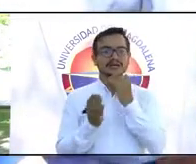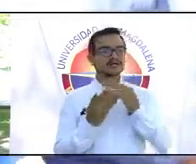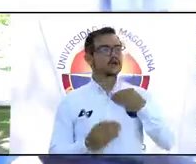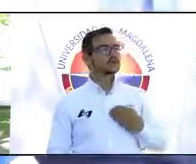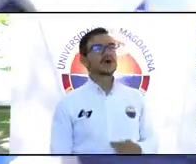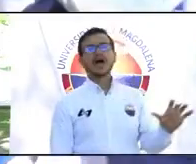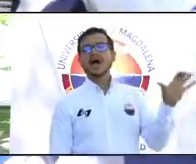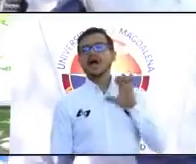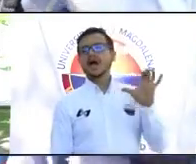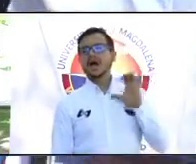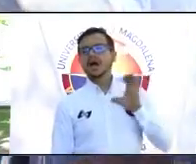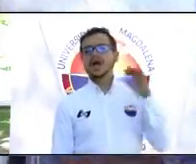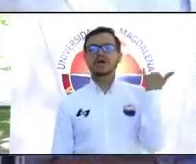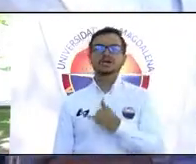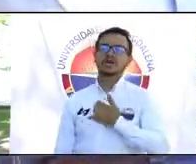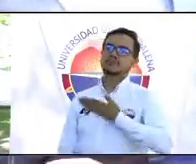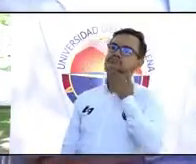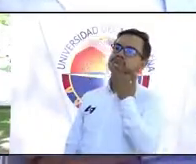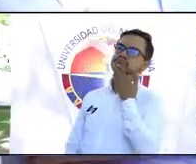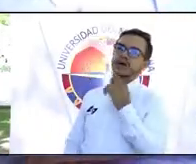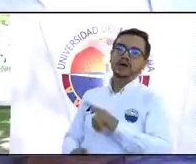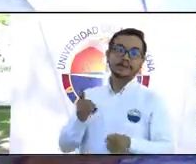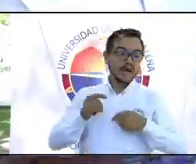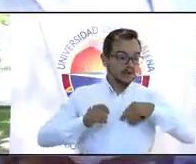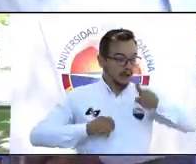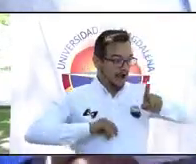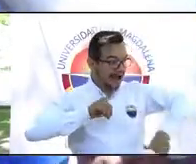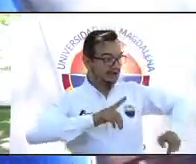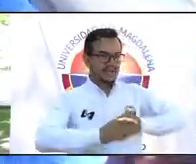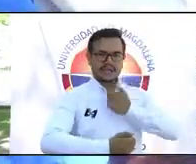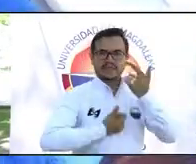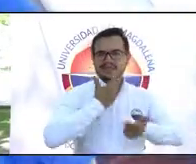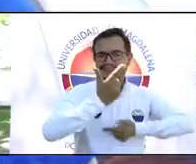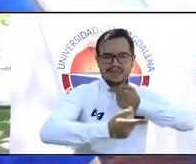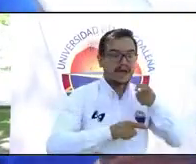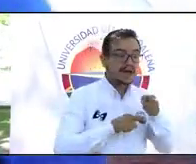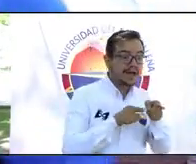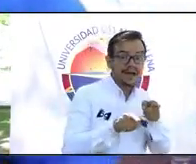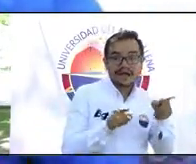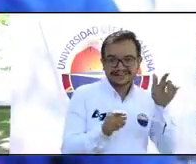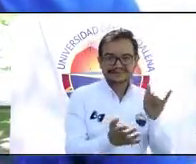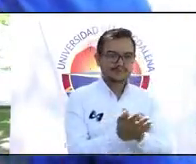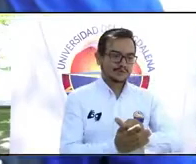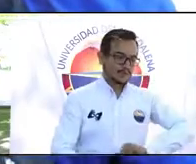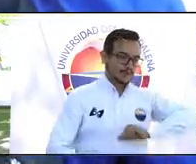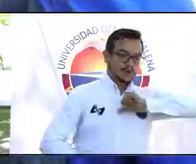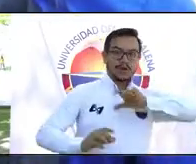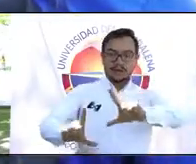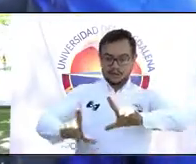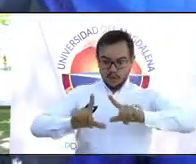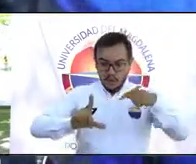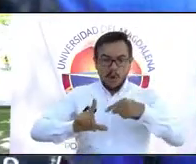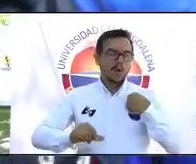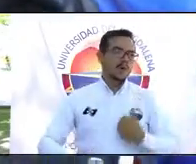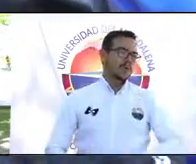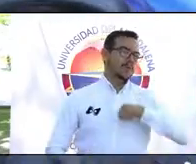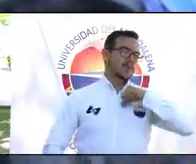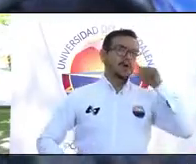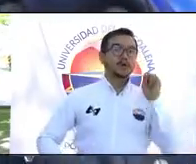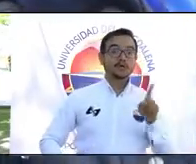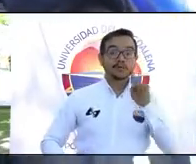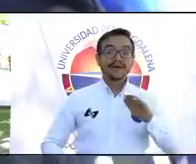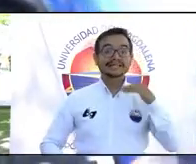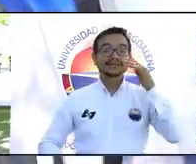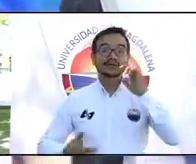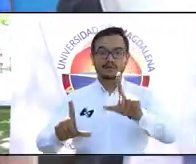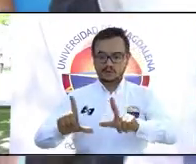dar resultados. Pero quienes luchan día a día para tratar de salir adelante, tienen que sentirse orgullosos de eso, porque ese título al final